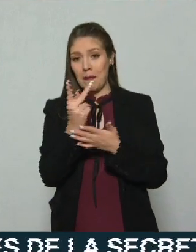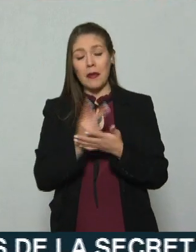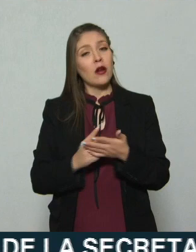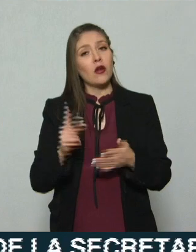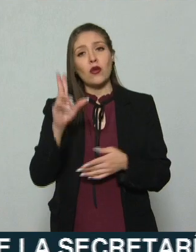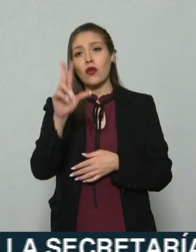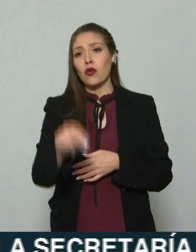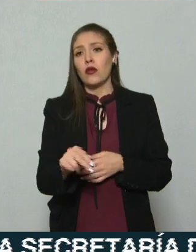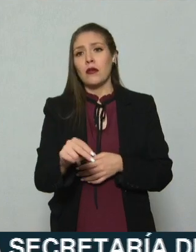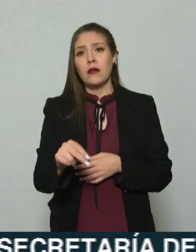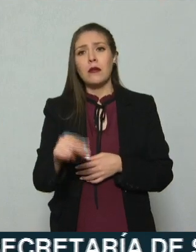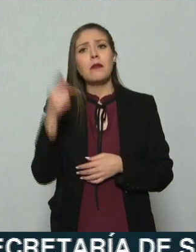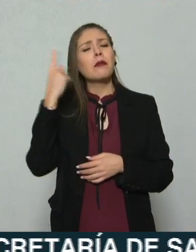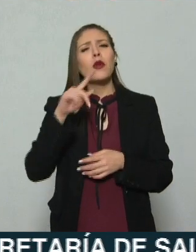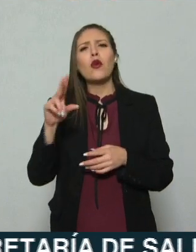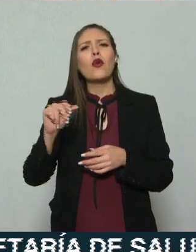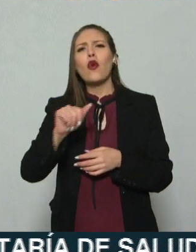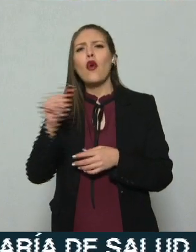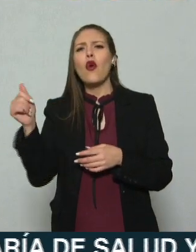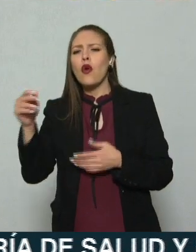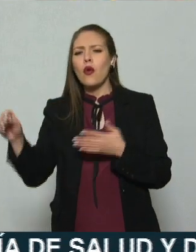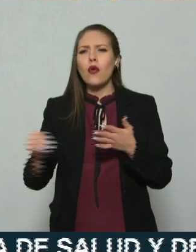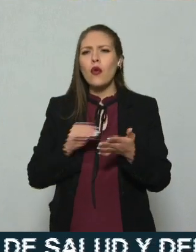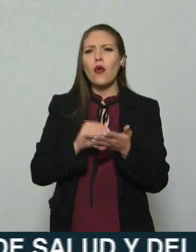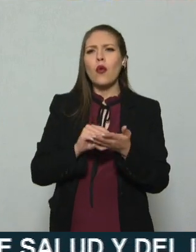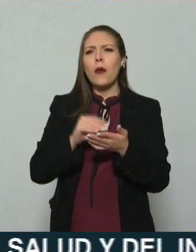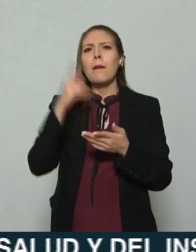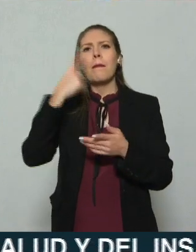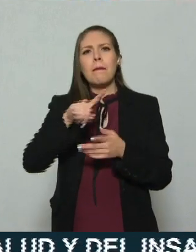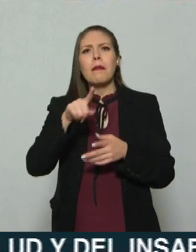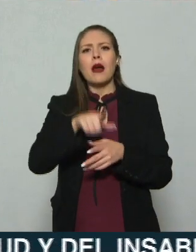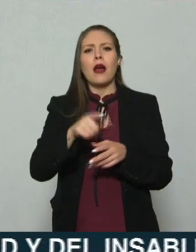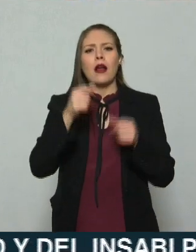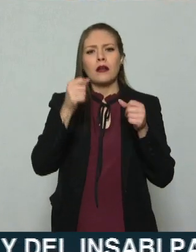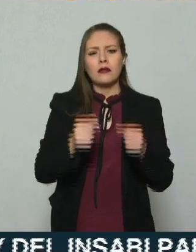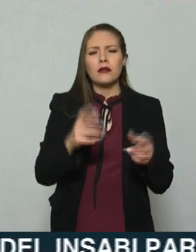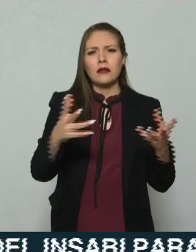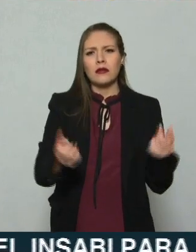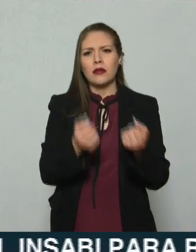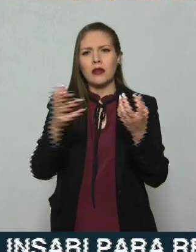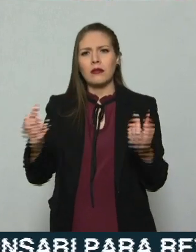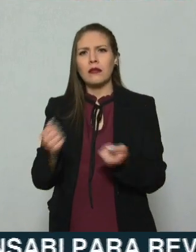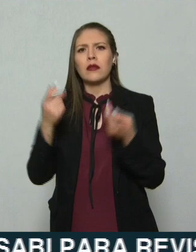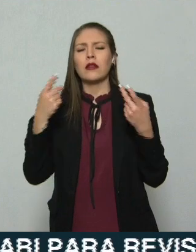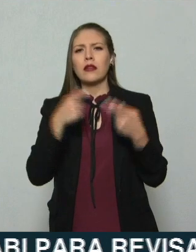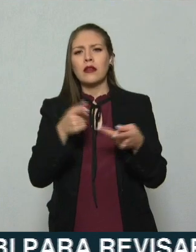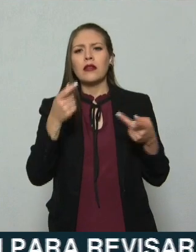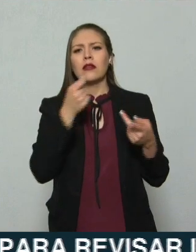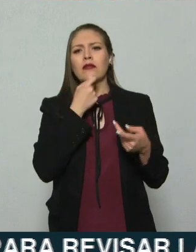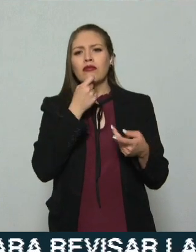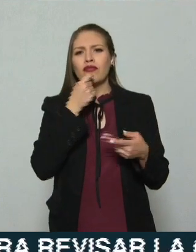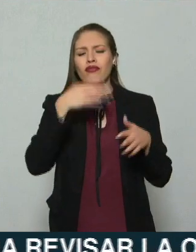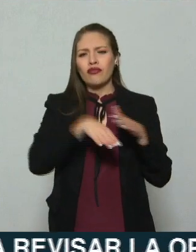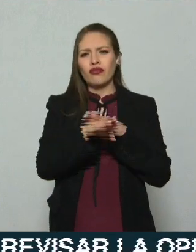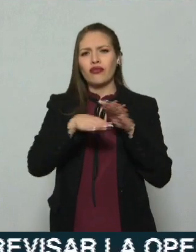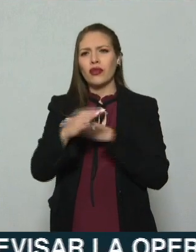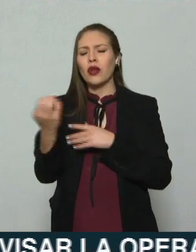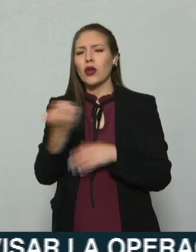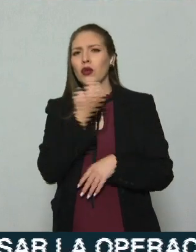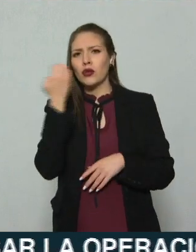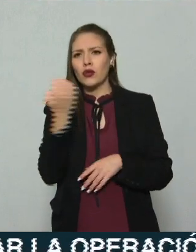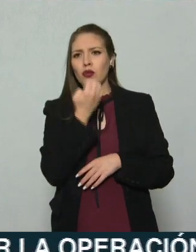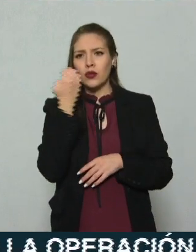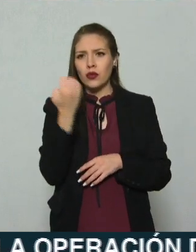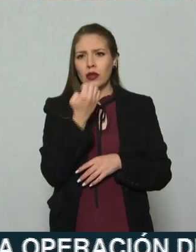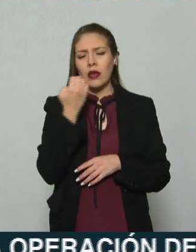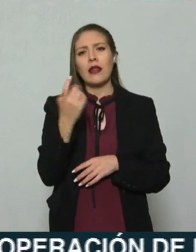política pública para salvaguardar la integridad física de los chavos que acuden a los planteles educativos. Sabemos que es integral, también debemos